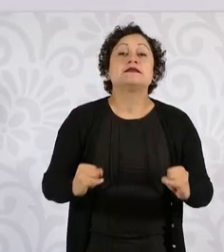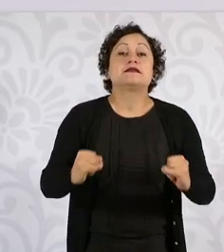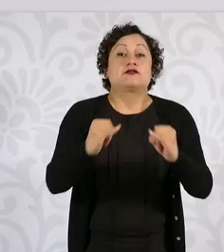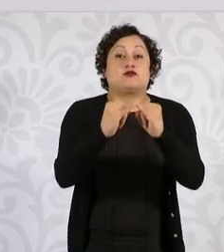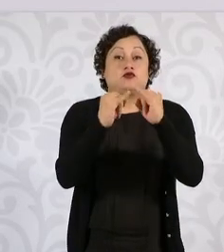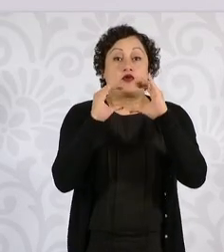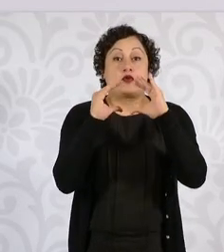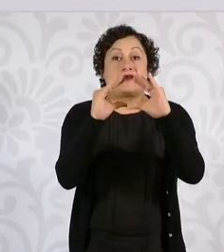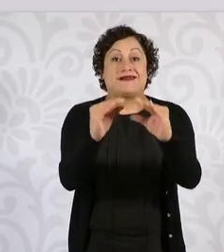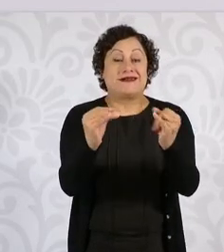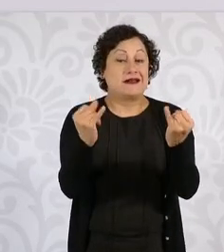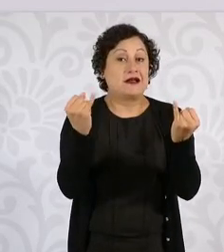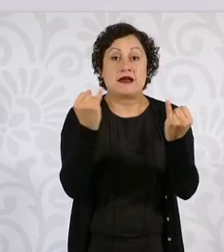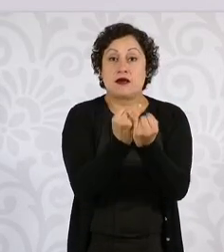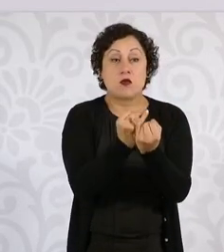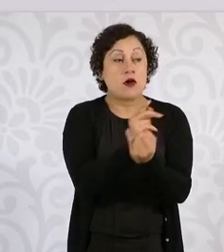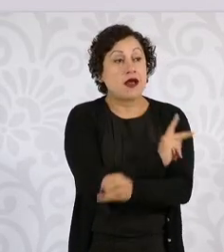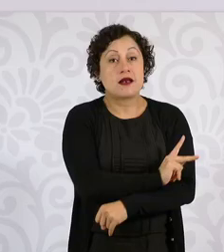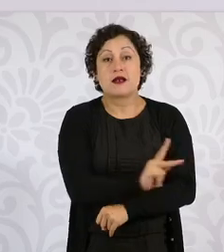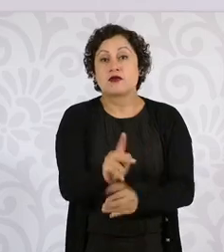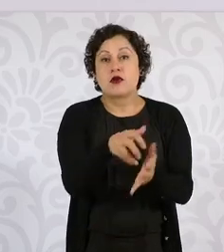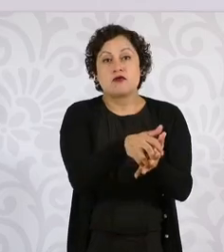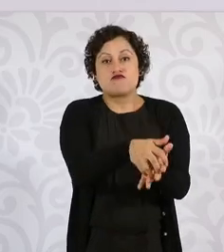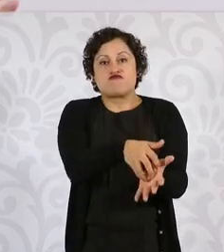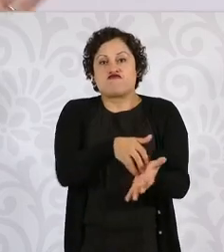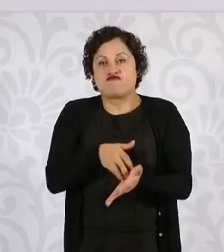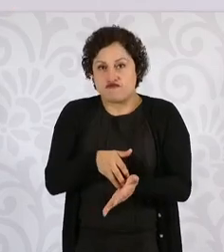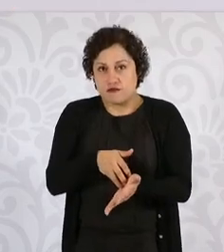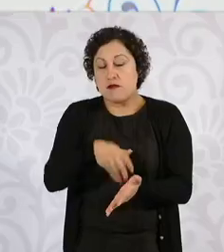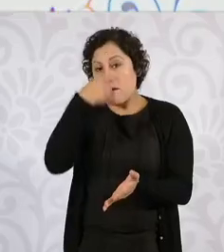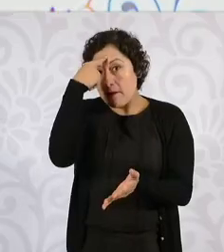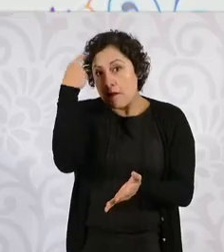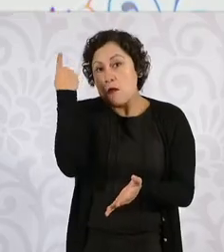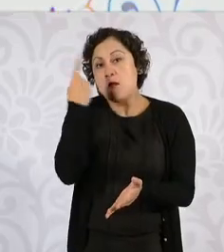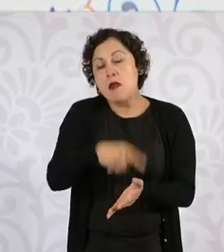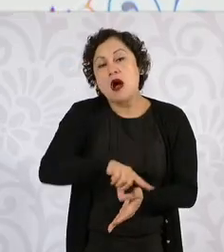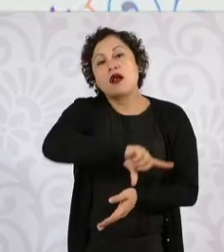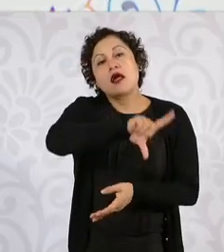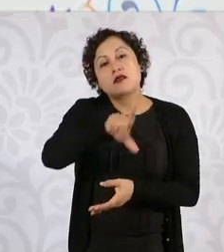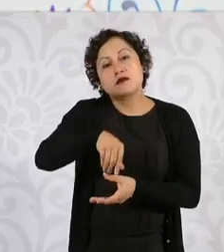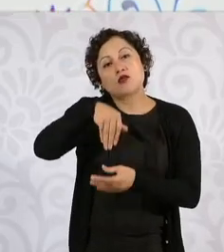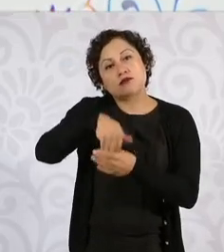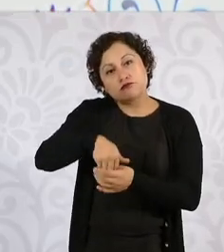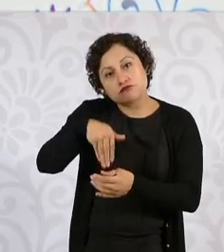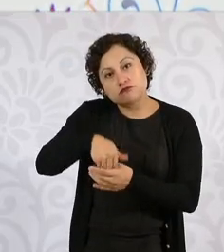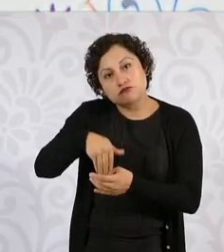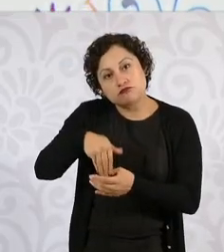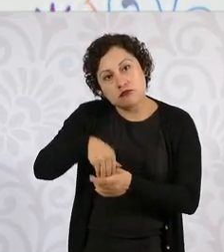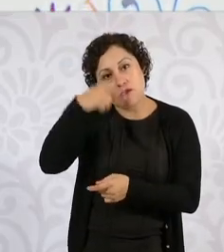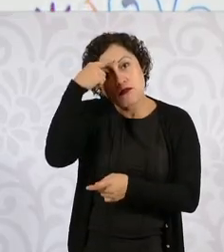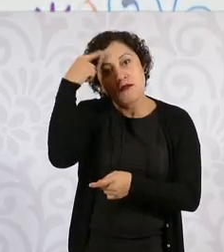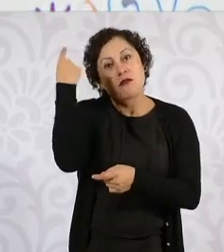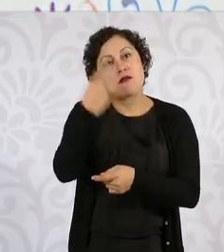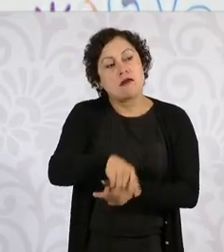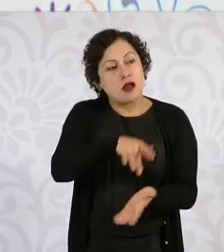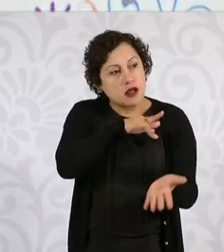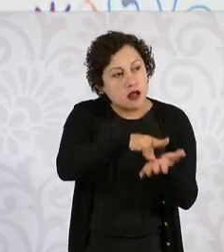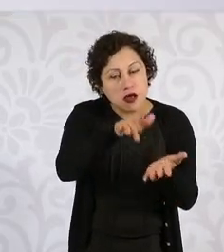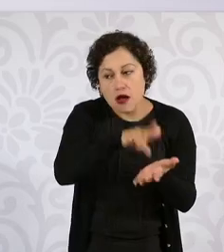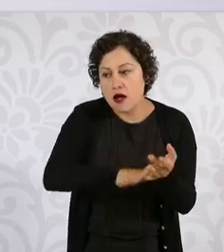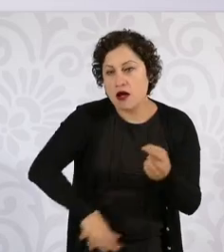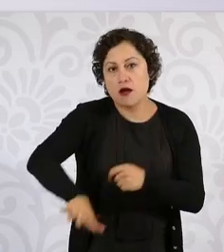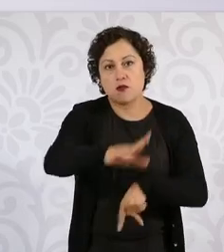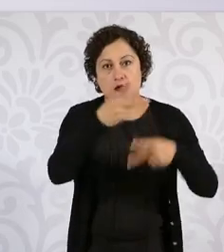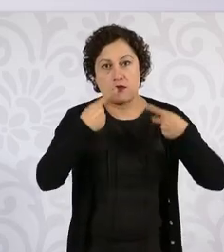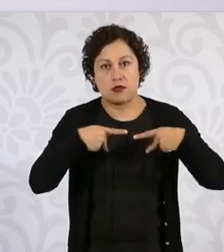para liberar recursos para lo sustantivo, inversión pública y apoyo a la ciudadanía y construcción